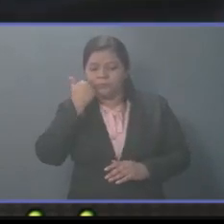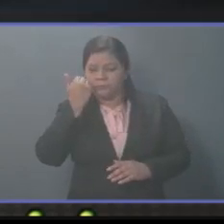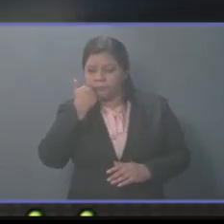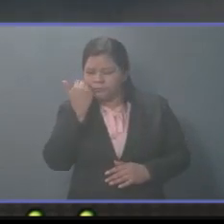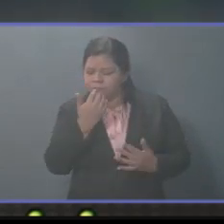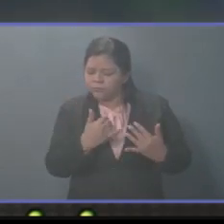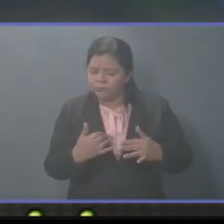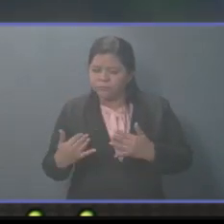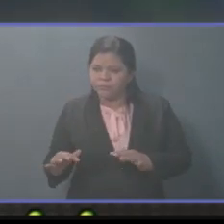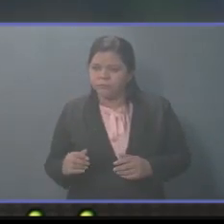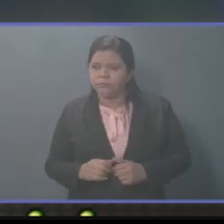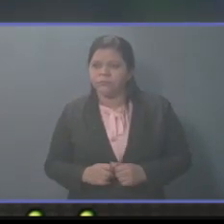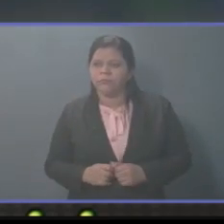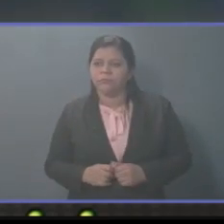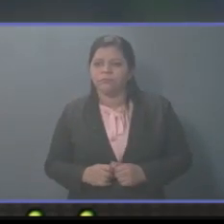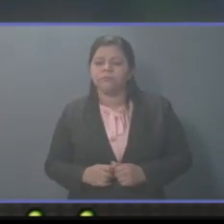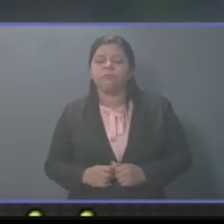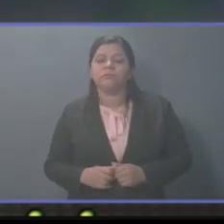actividades